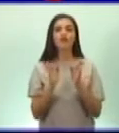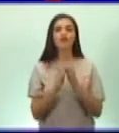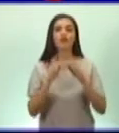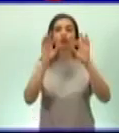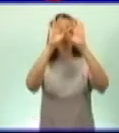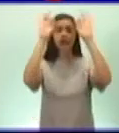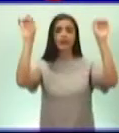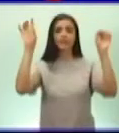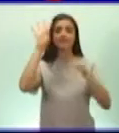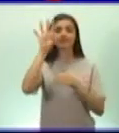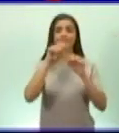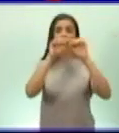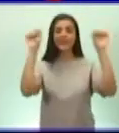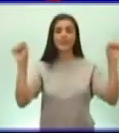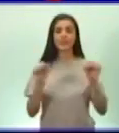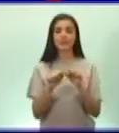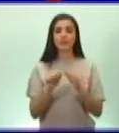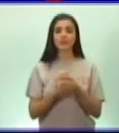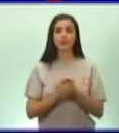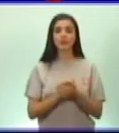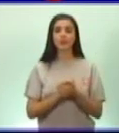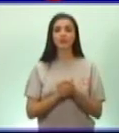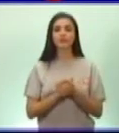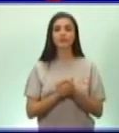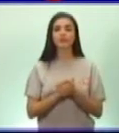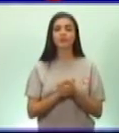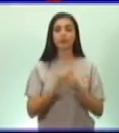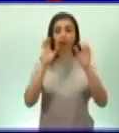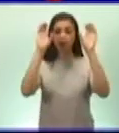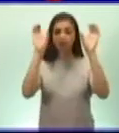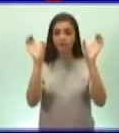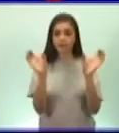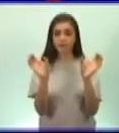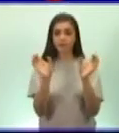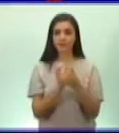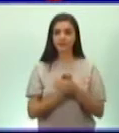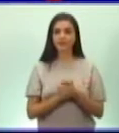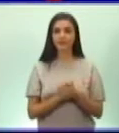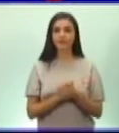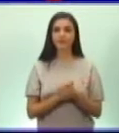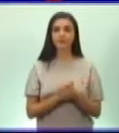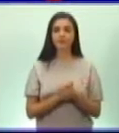el encargado de producir y eliminar la orina.